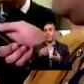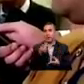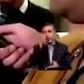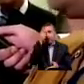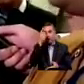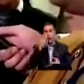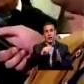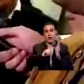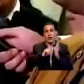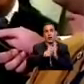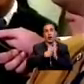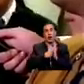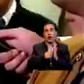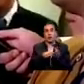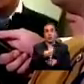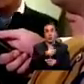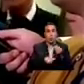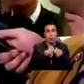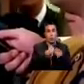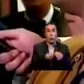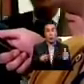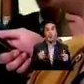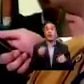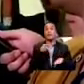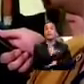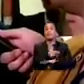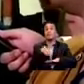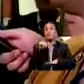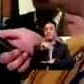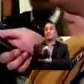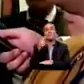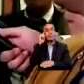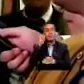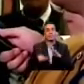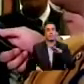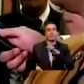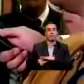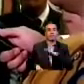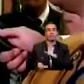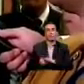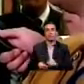glosas a favor de una contratista de Petroecuador a cambio de sobornos.